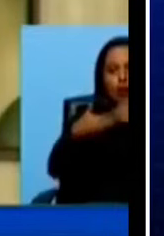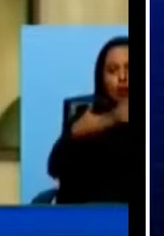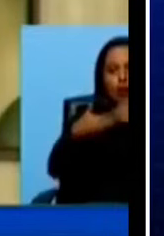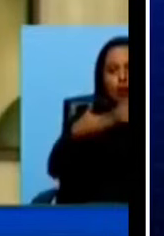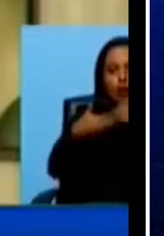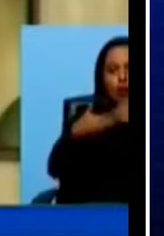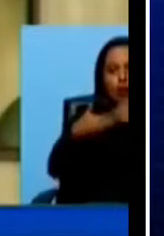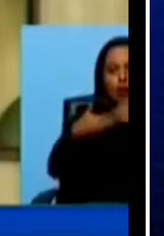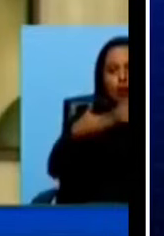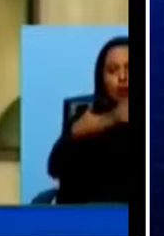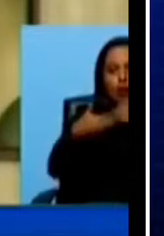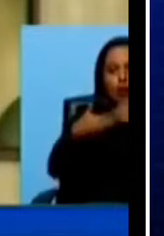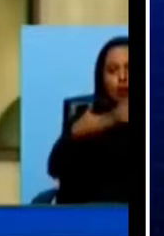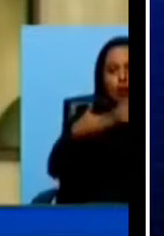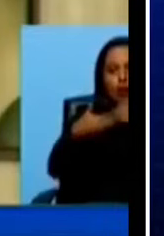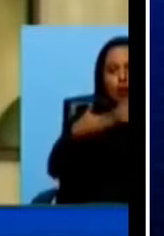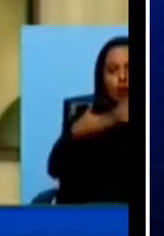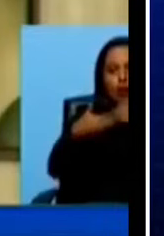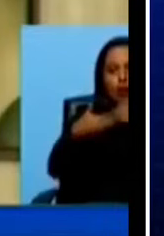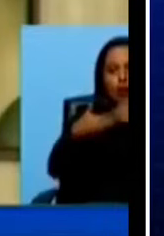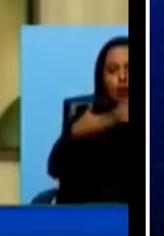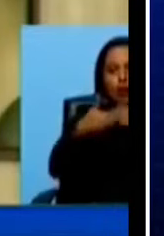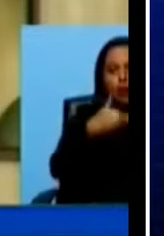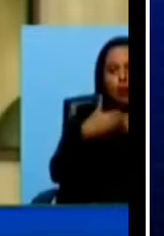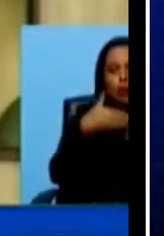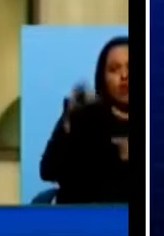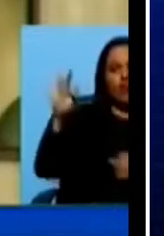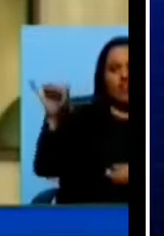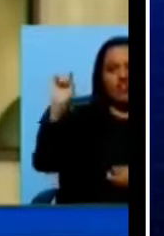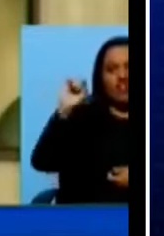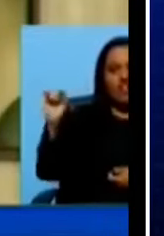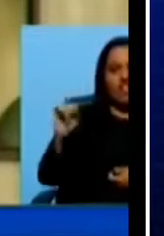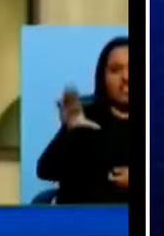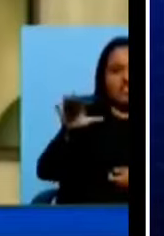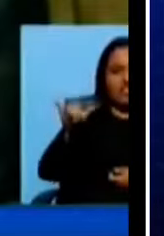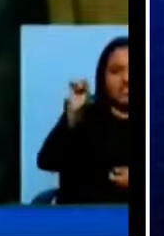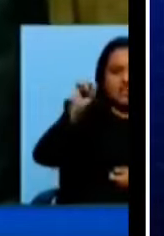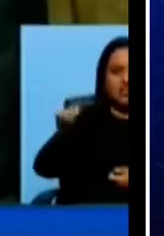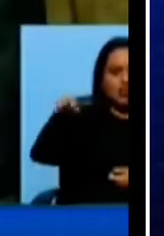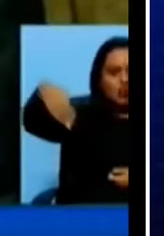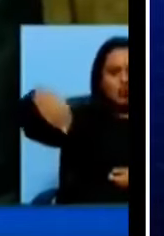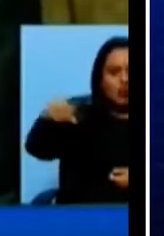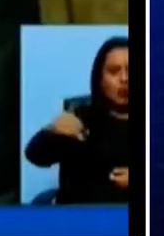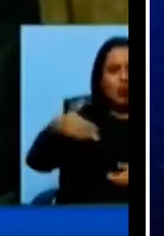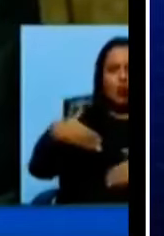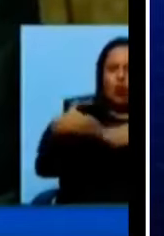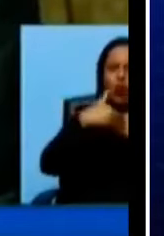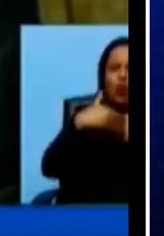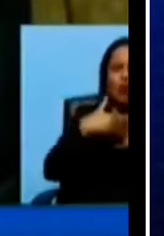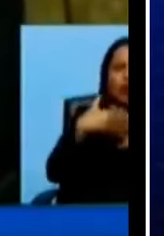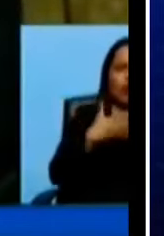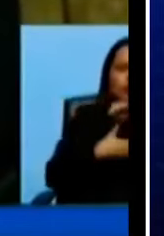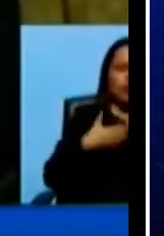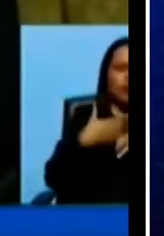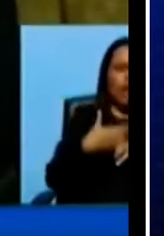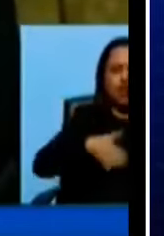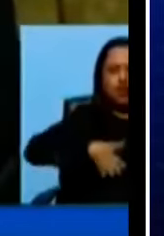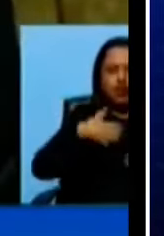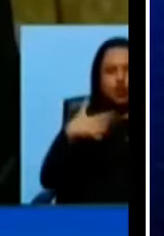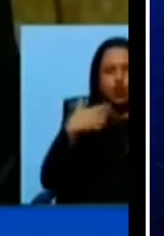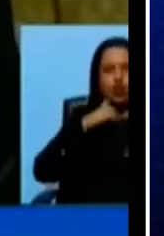hermanos venezolanos que salga por ahí a exigir nada contra crímenes de odio y establecer penas